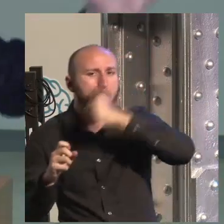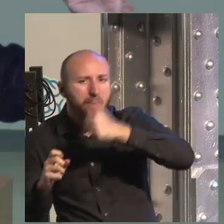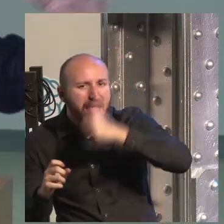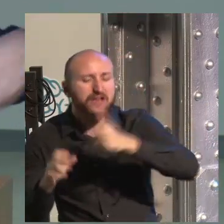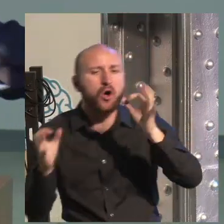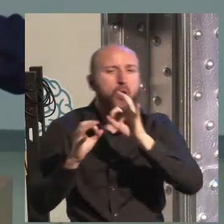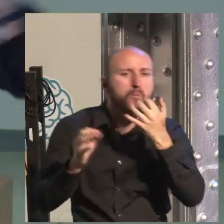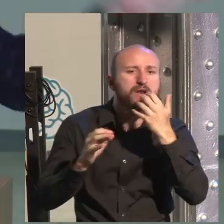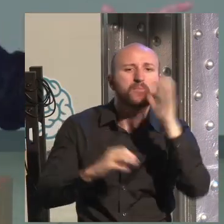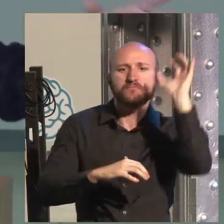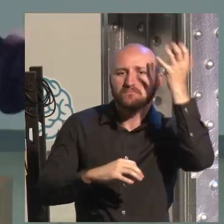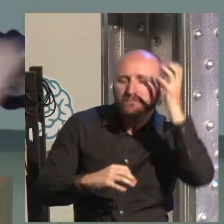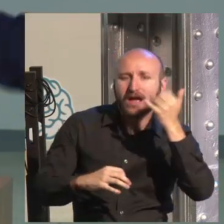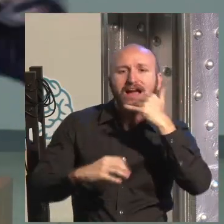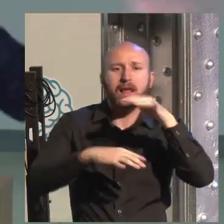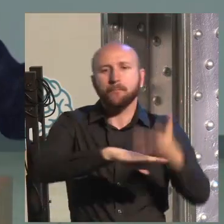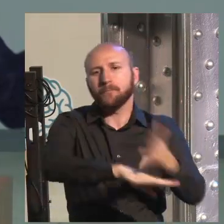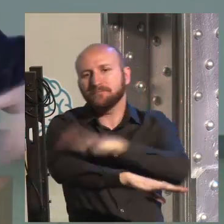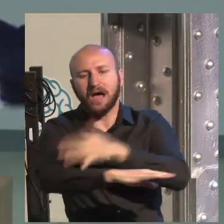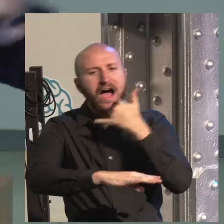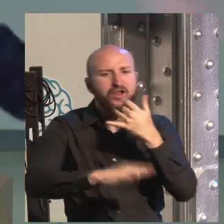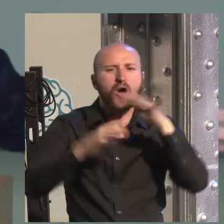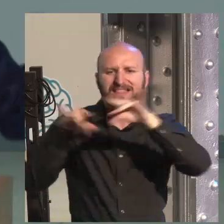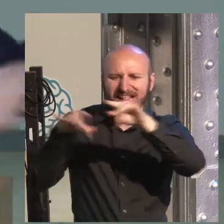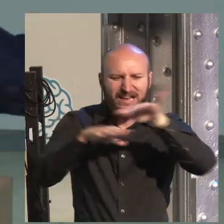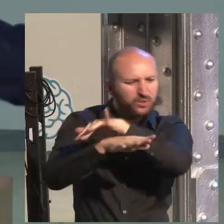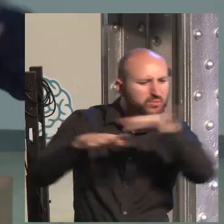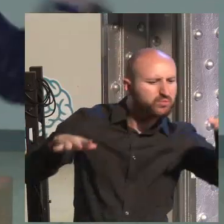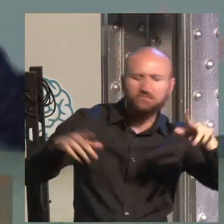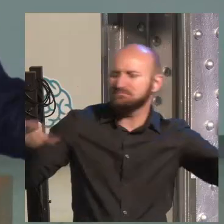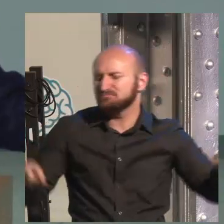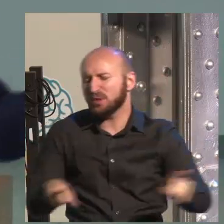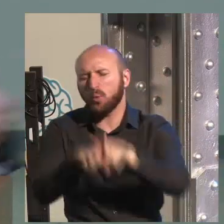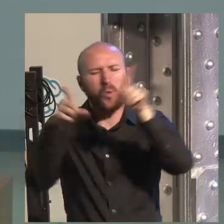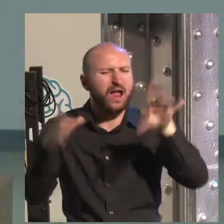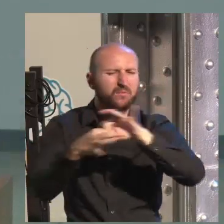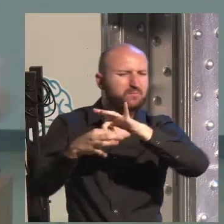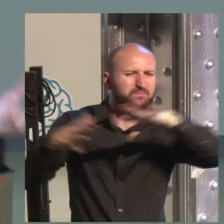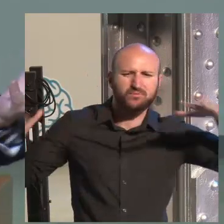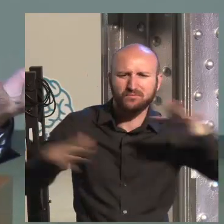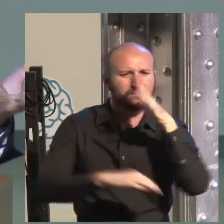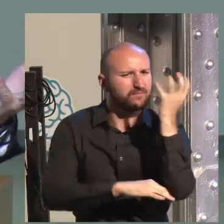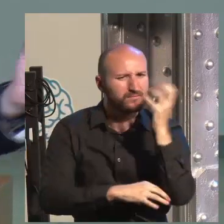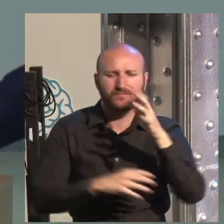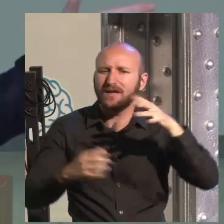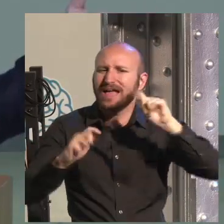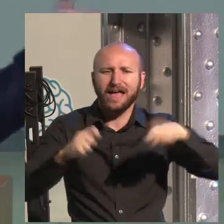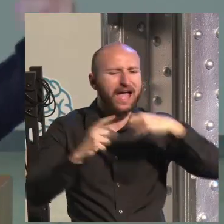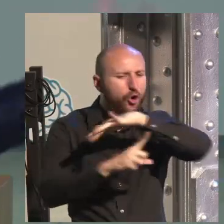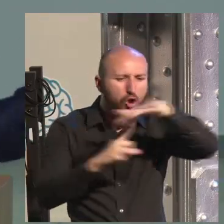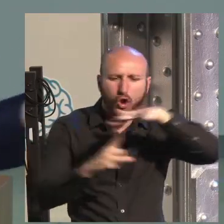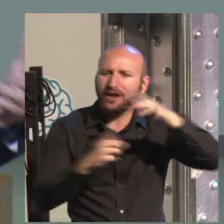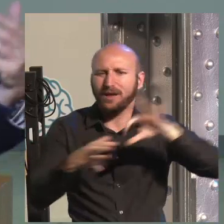que sea tropical, o que sea mediterráneo, o que sea un desierto, o que sea una taida, o que sea una tundra. La ecología no cuenta.